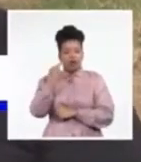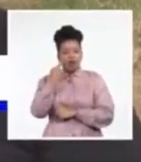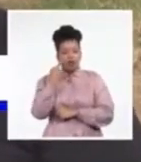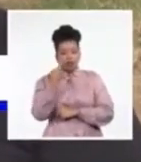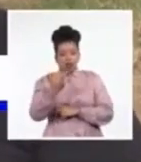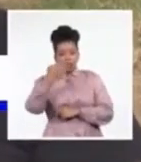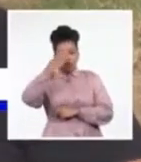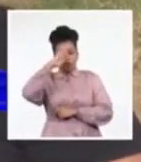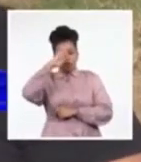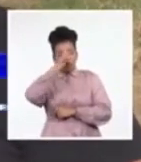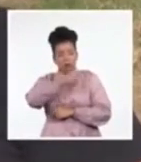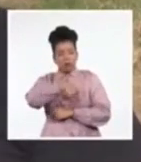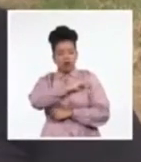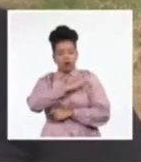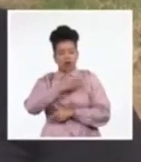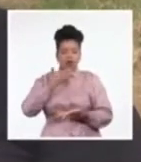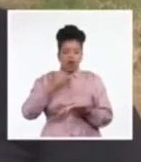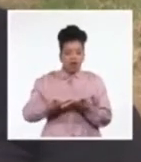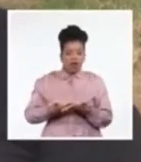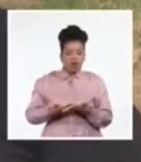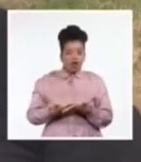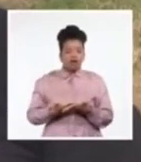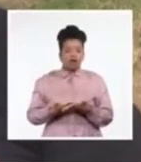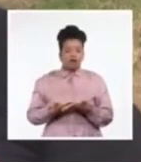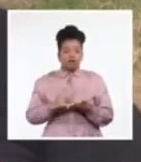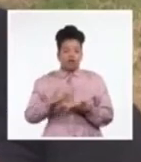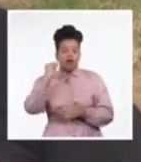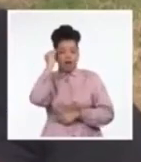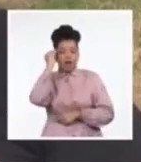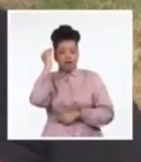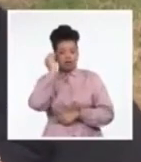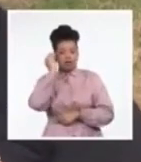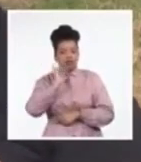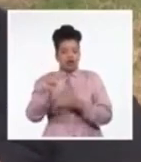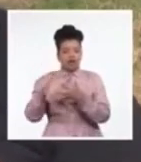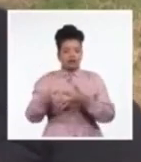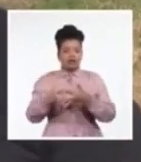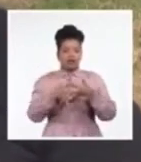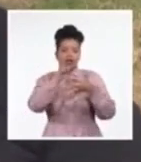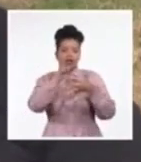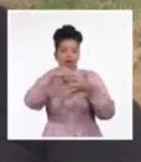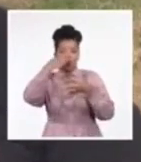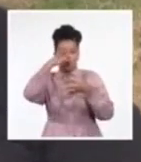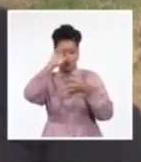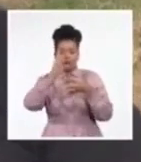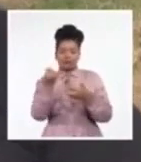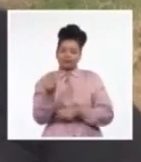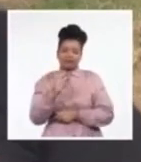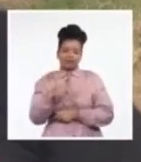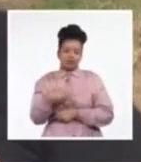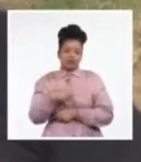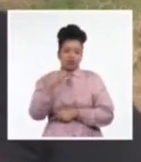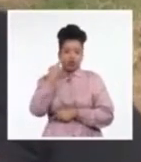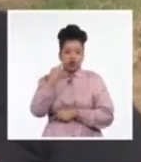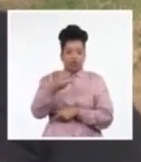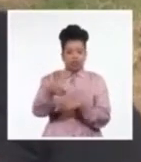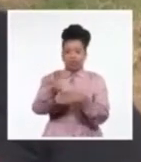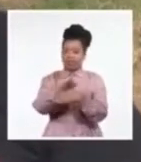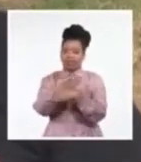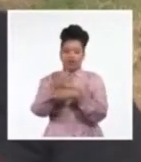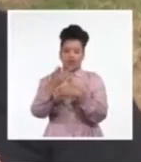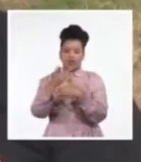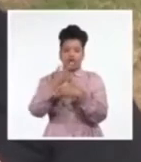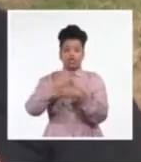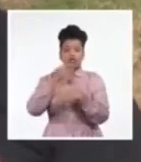y cambia todo lo que Estados Unidos dice sobre Cuba. Yo crecí escuchando que